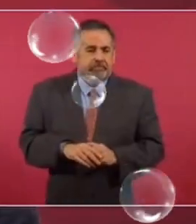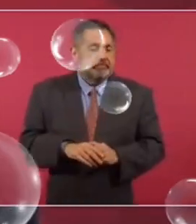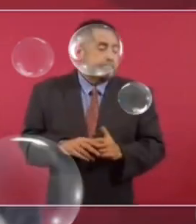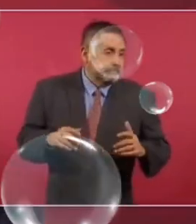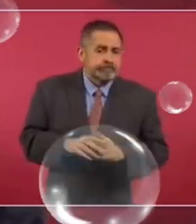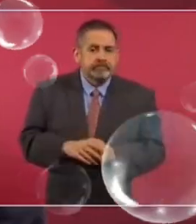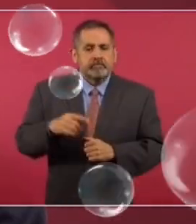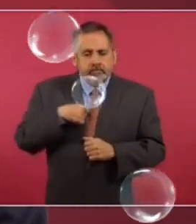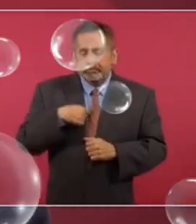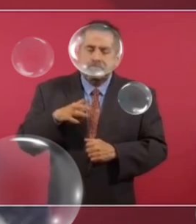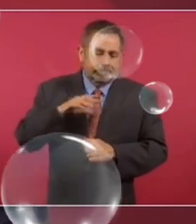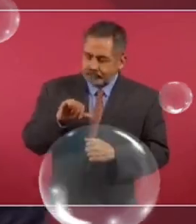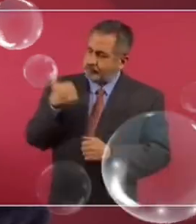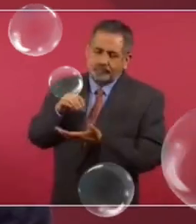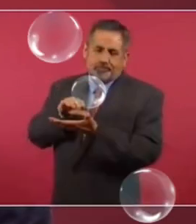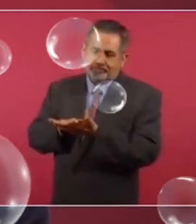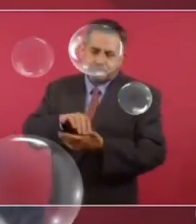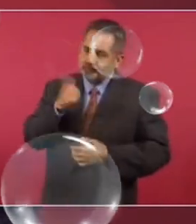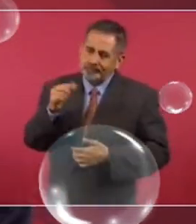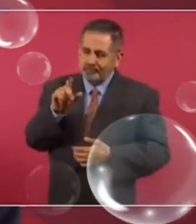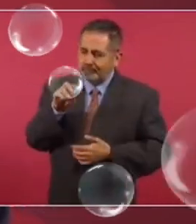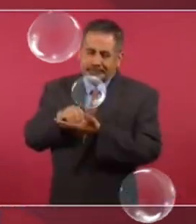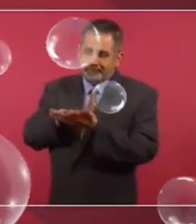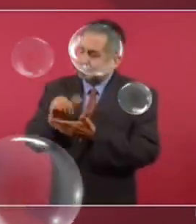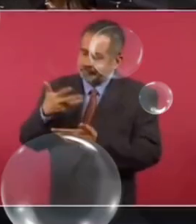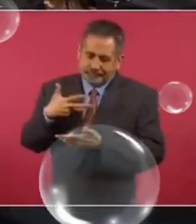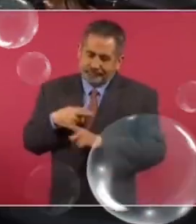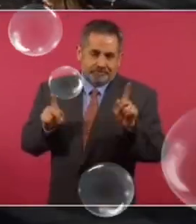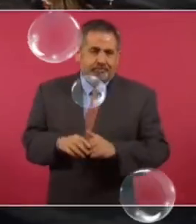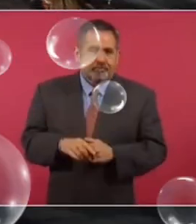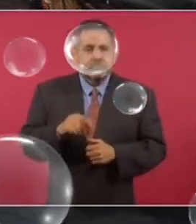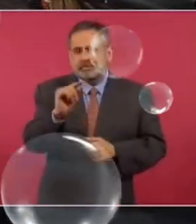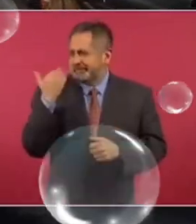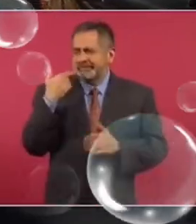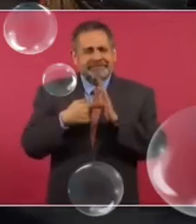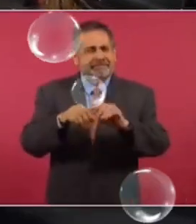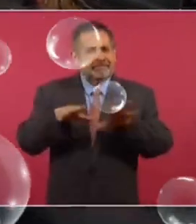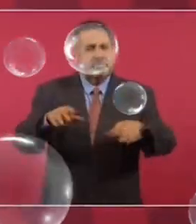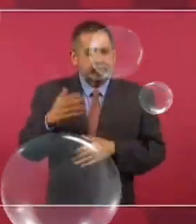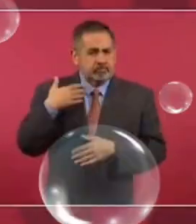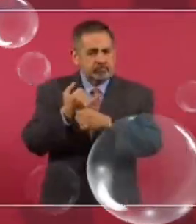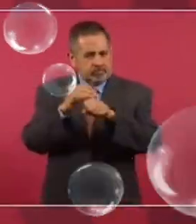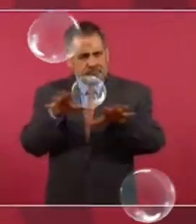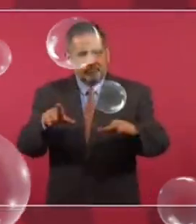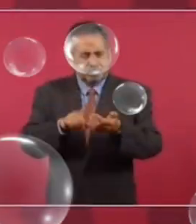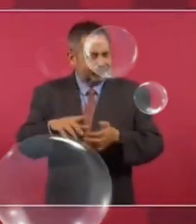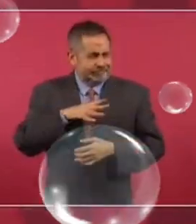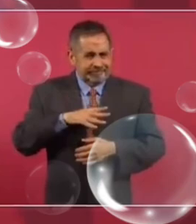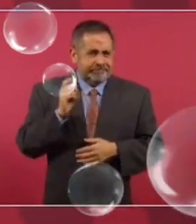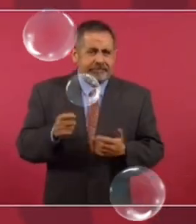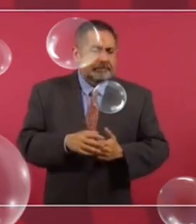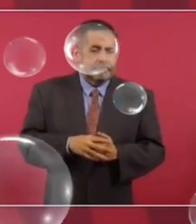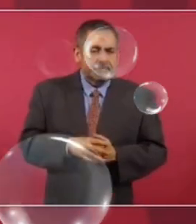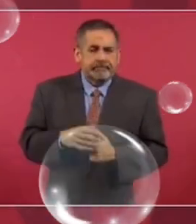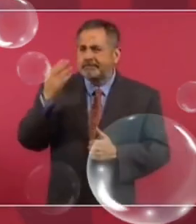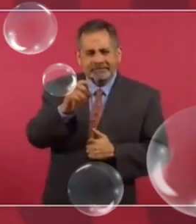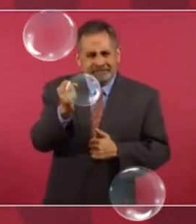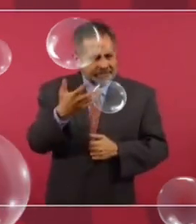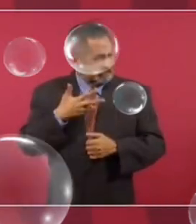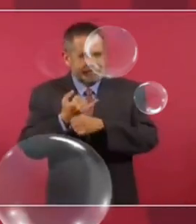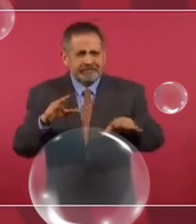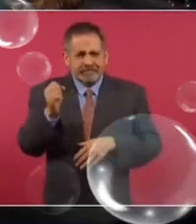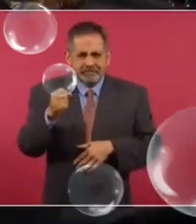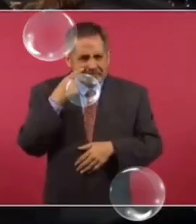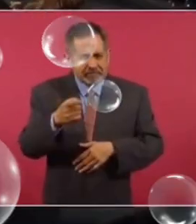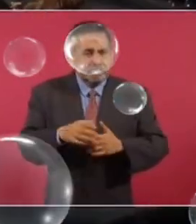del humor. Pero yo tengo otros datos. ¿Cuáles son sus datos, señor presidente? Pues los acabo de dar a conocer en un informe de septiembre. ¿No tienes mi informe de